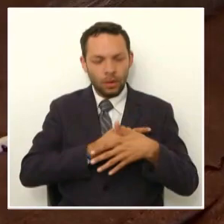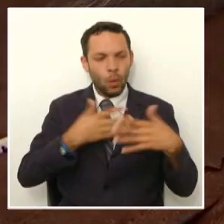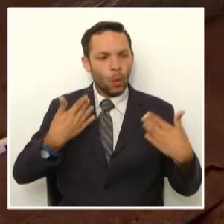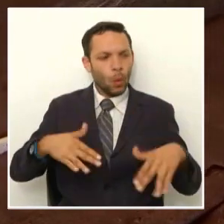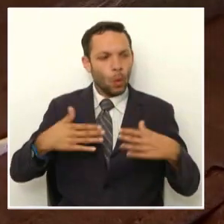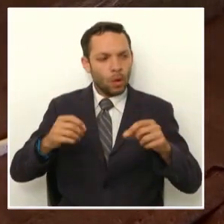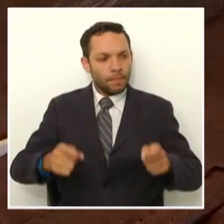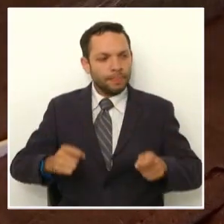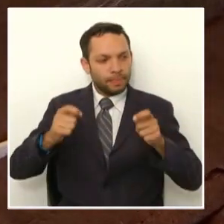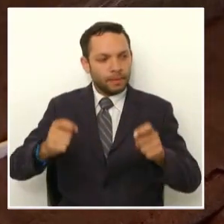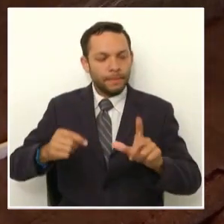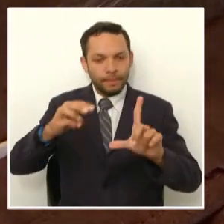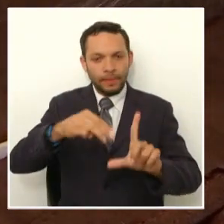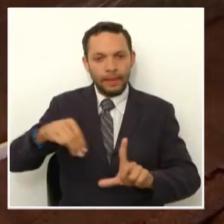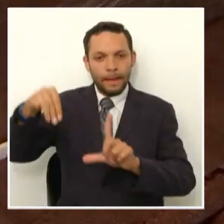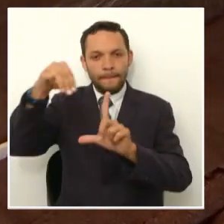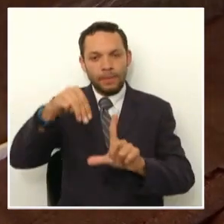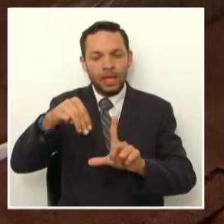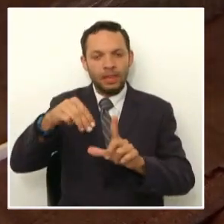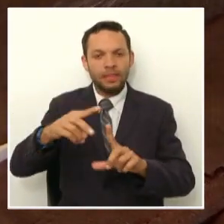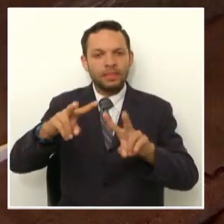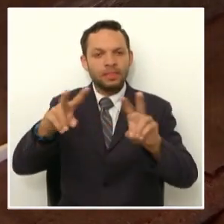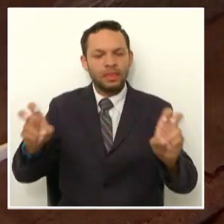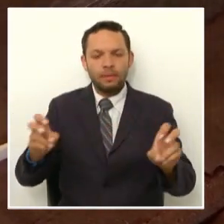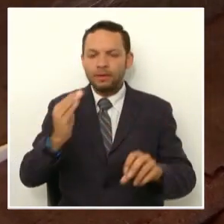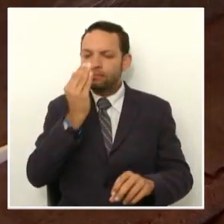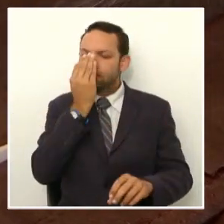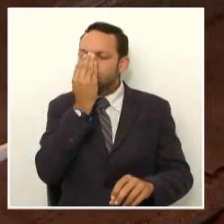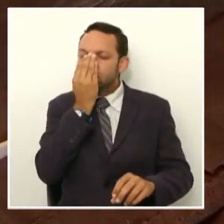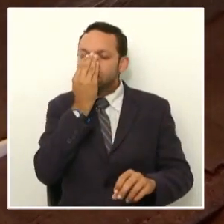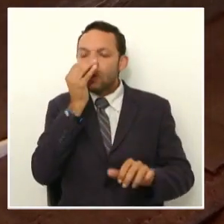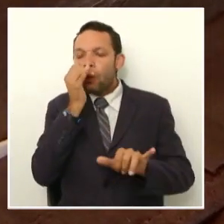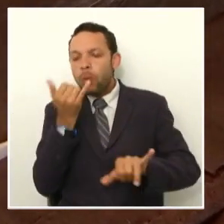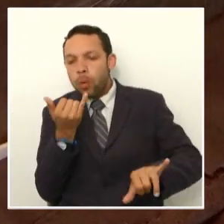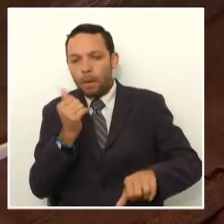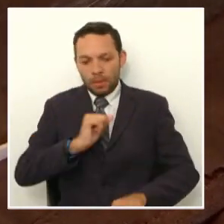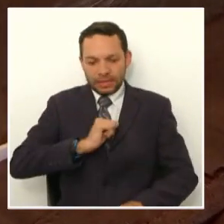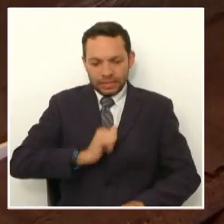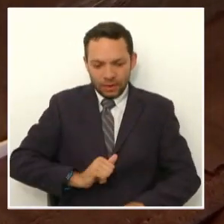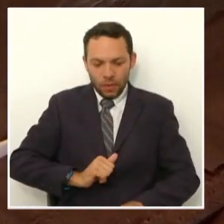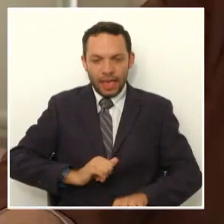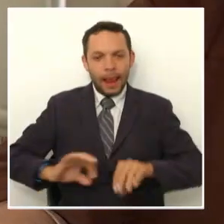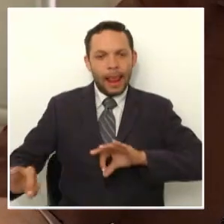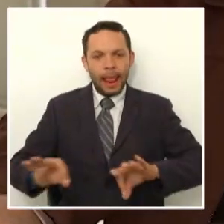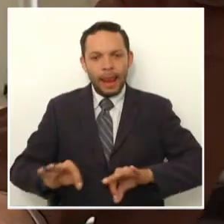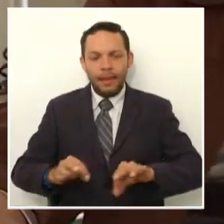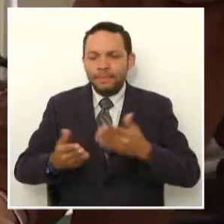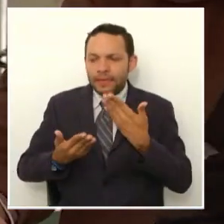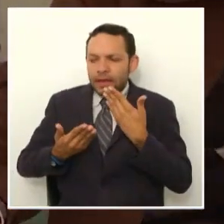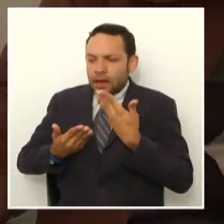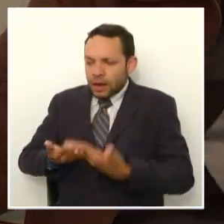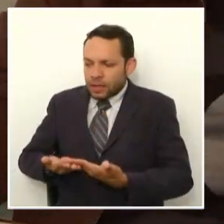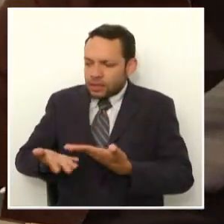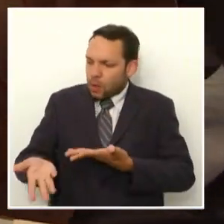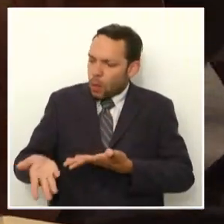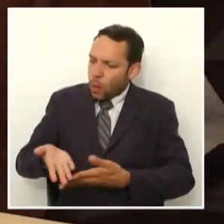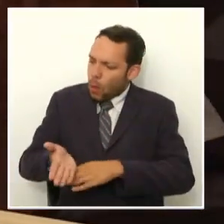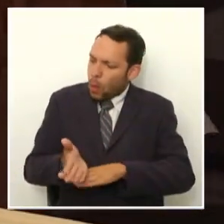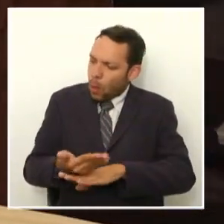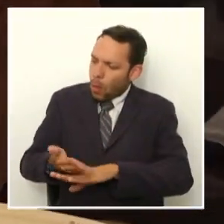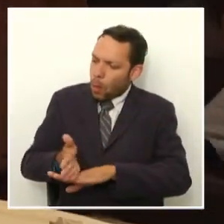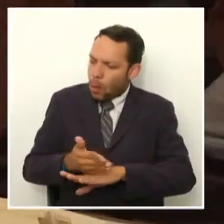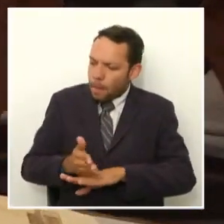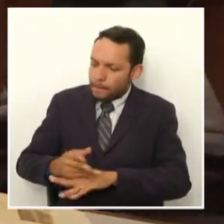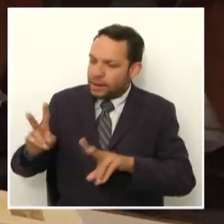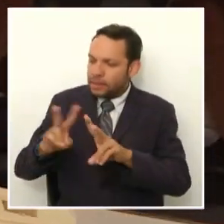posgrado en anestesiología. Doctor Bernardo, muchas gracias por estar con nosotros, muchas gracias por tener